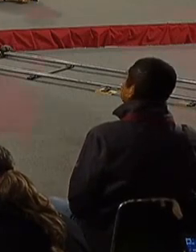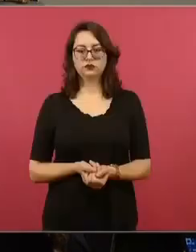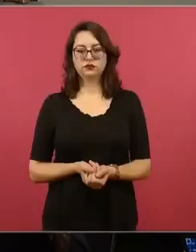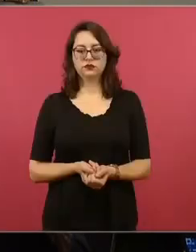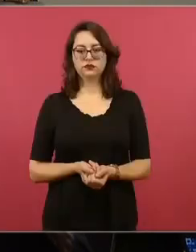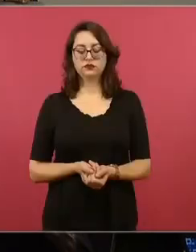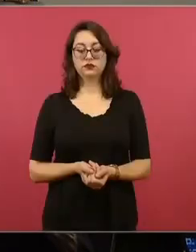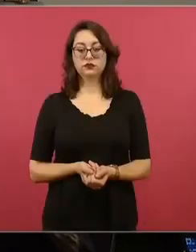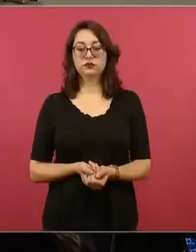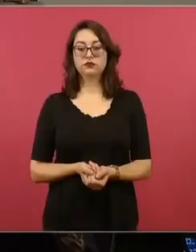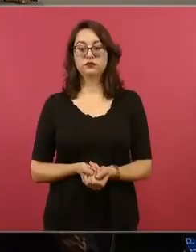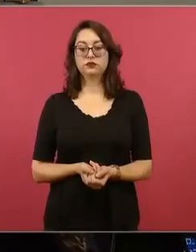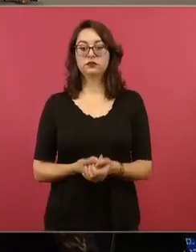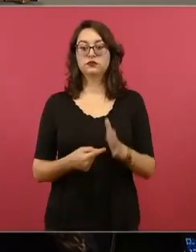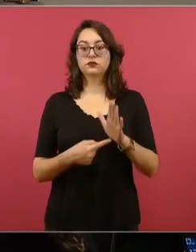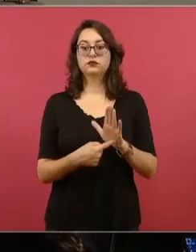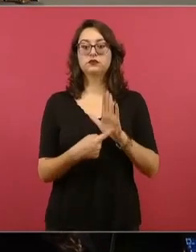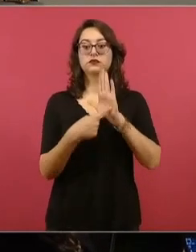primero el cuadro.